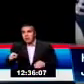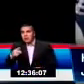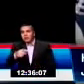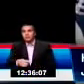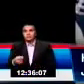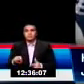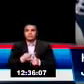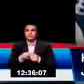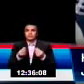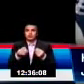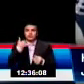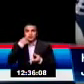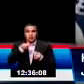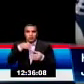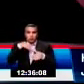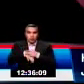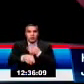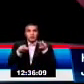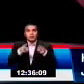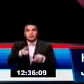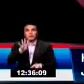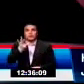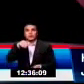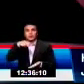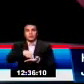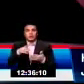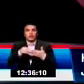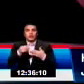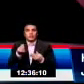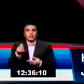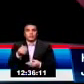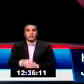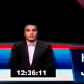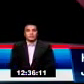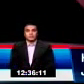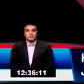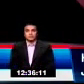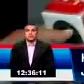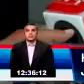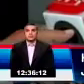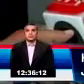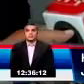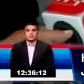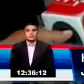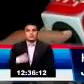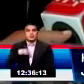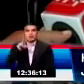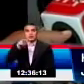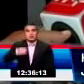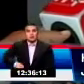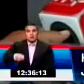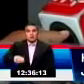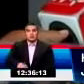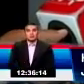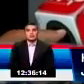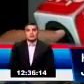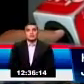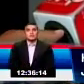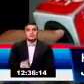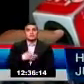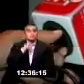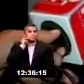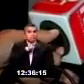él, varios celulares, así como $40,000 en efectivo. Tenían tres maletas, en cada una de ellas se